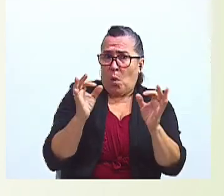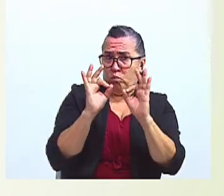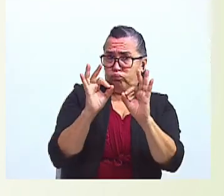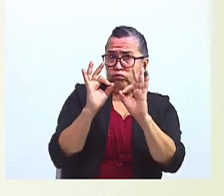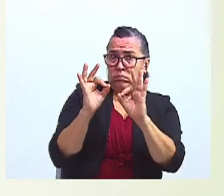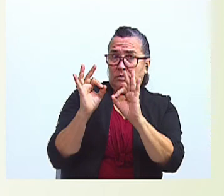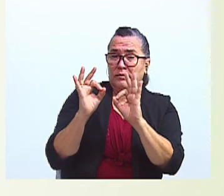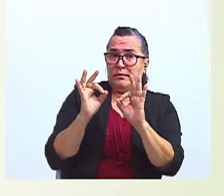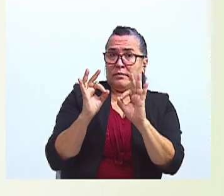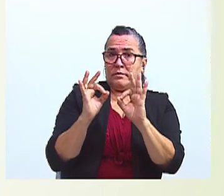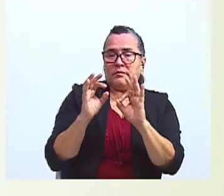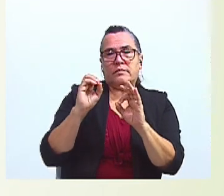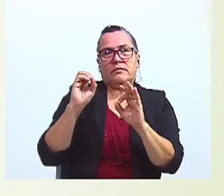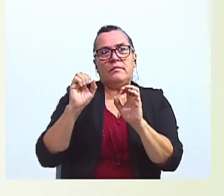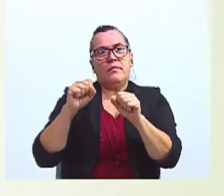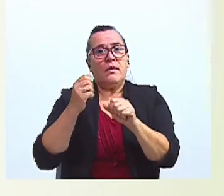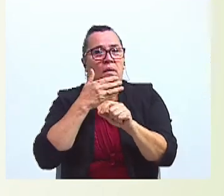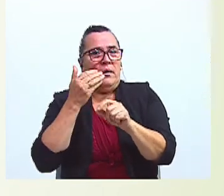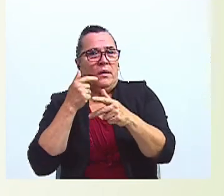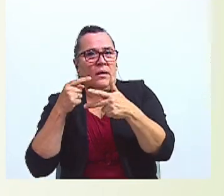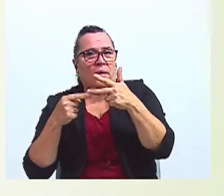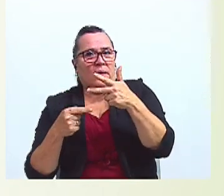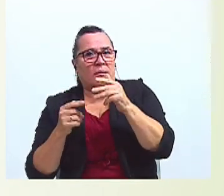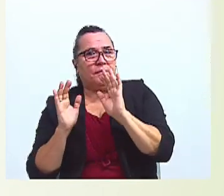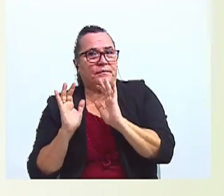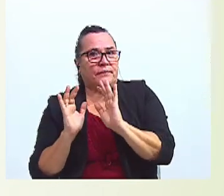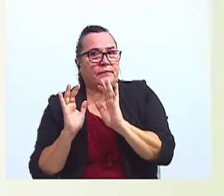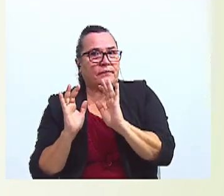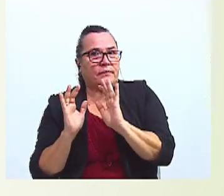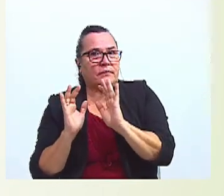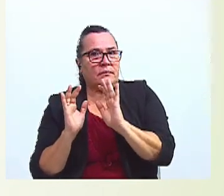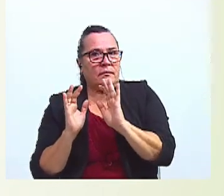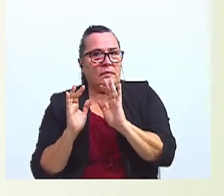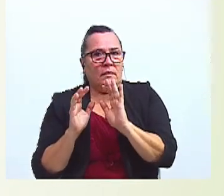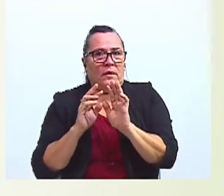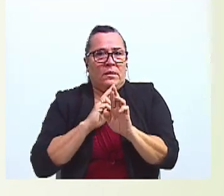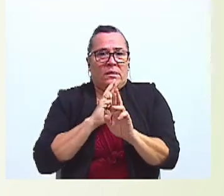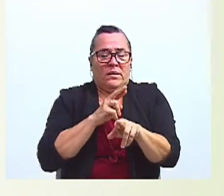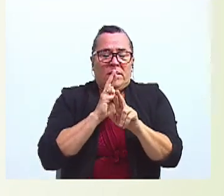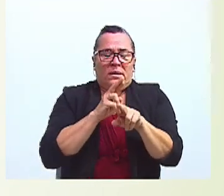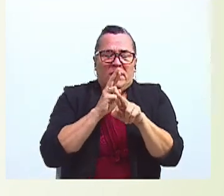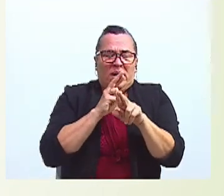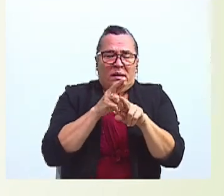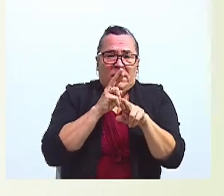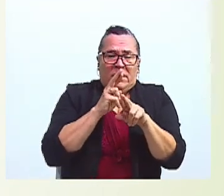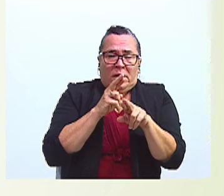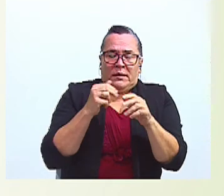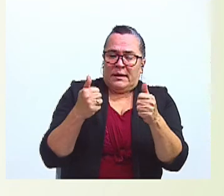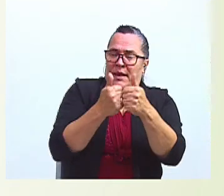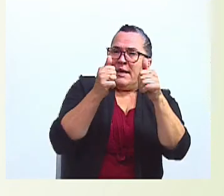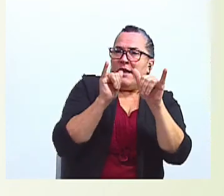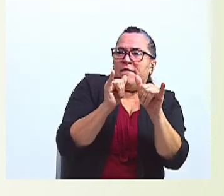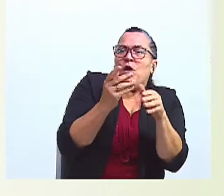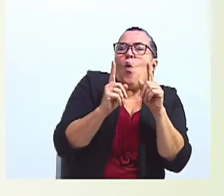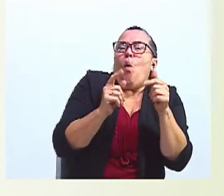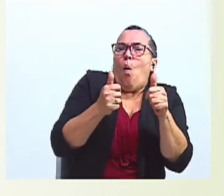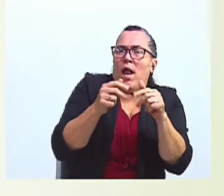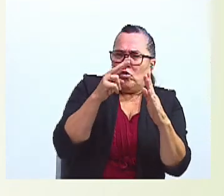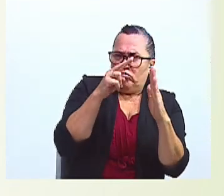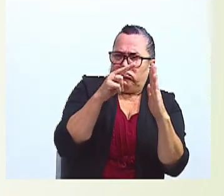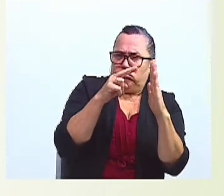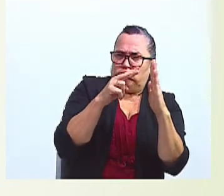bien o que puede mejorar. ¿Qué reacción tengo ante el desafío de